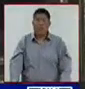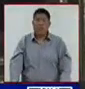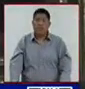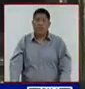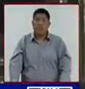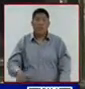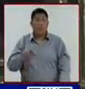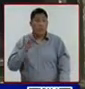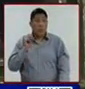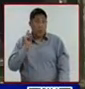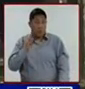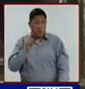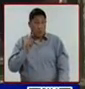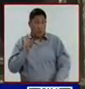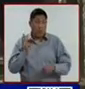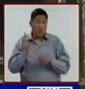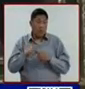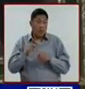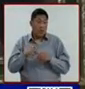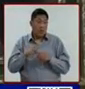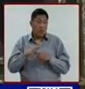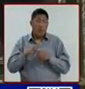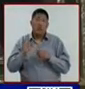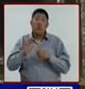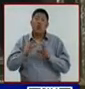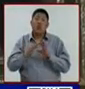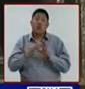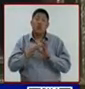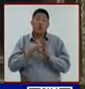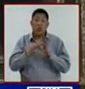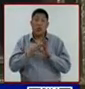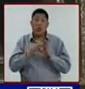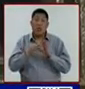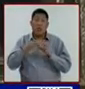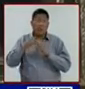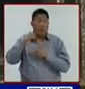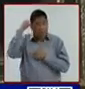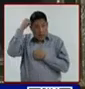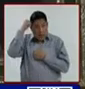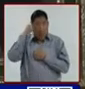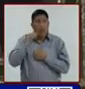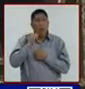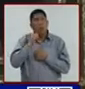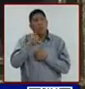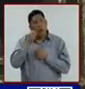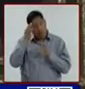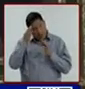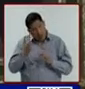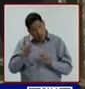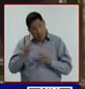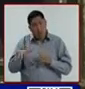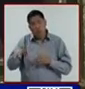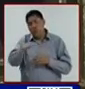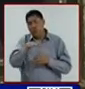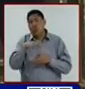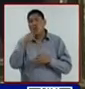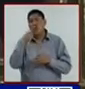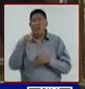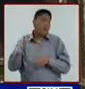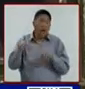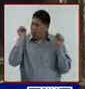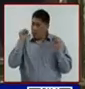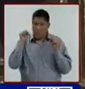¿No van a ser parte ustedes entonces de las movilizaciones del Pacto de Unidad? Mañana va a definir también la base, ¿no? Si es que la base en su mayoría me